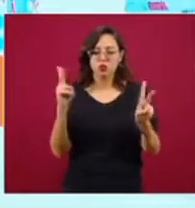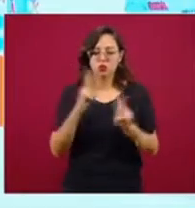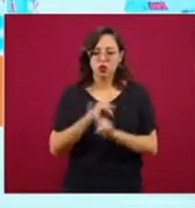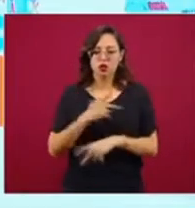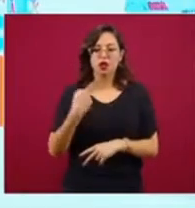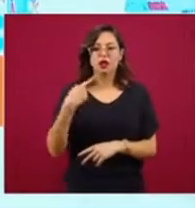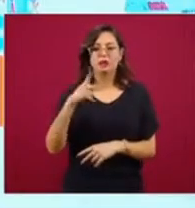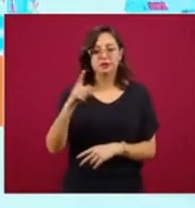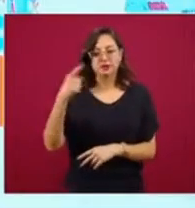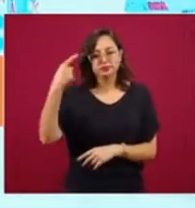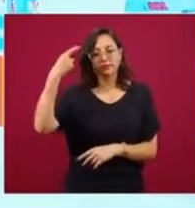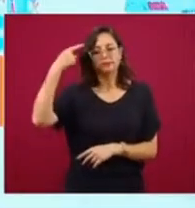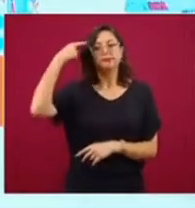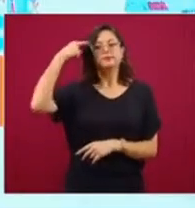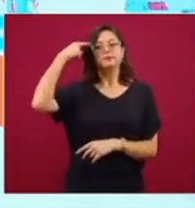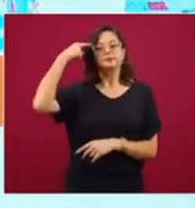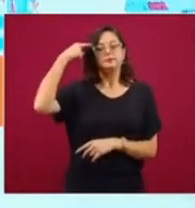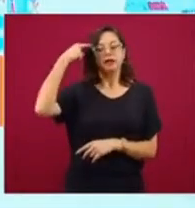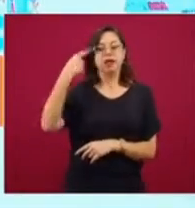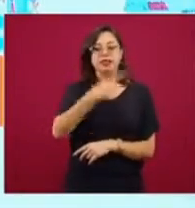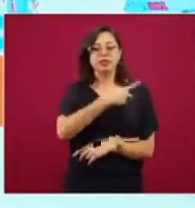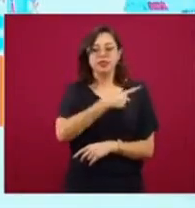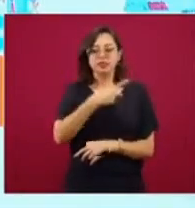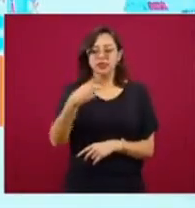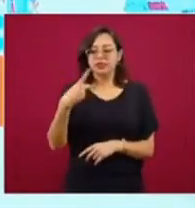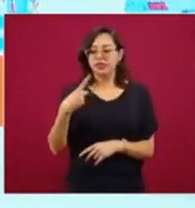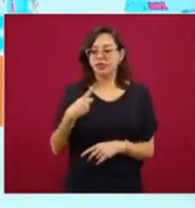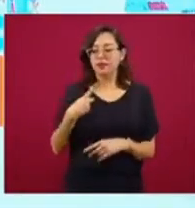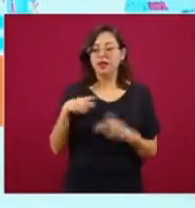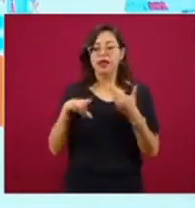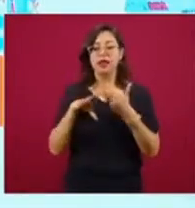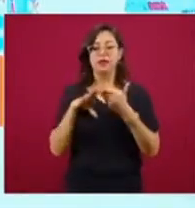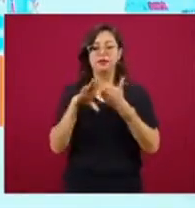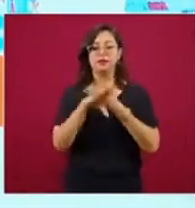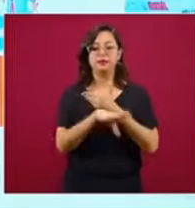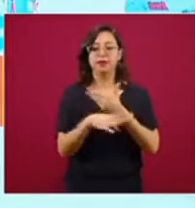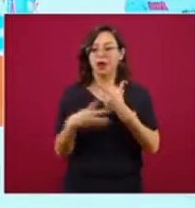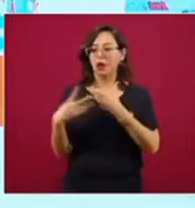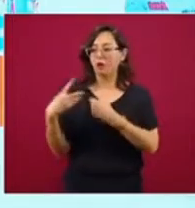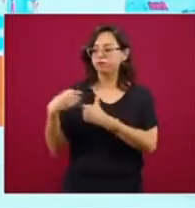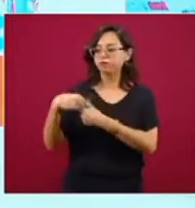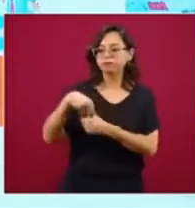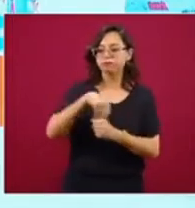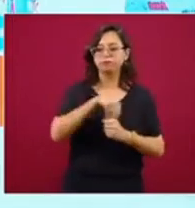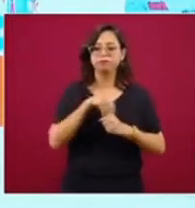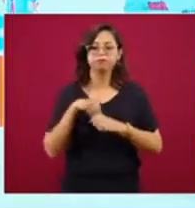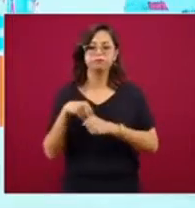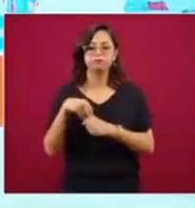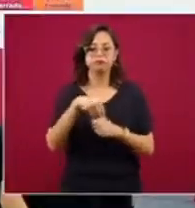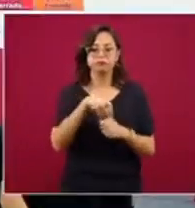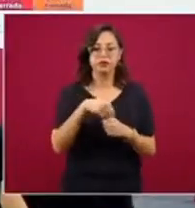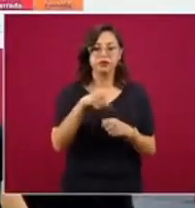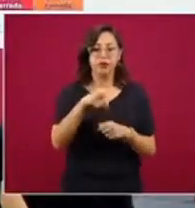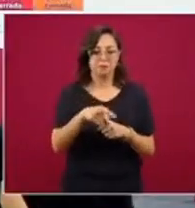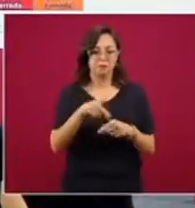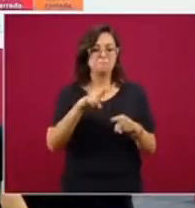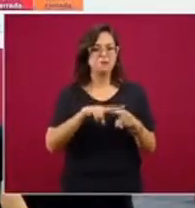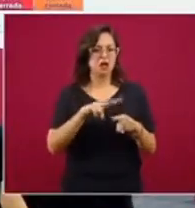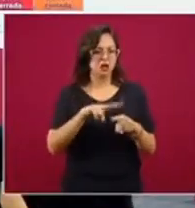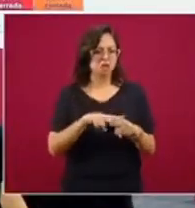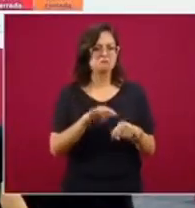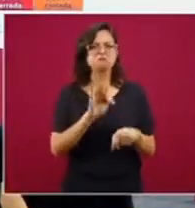mantenemos esta conciencia de evitar que estemos próximos unos con otros, el parque puede ser también un lugar